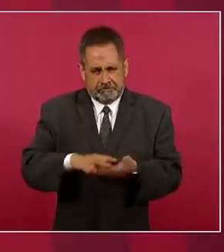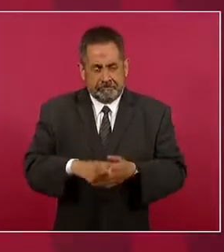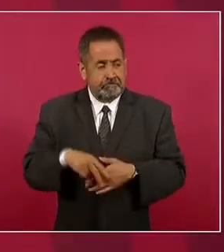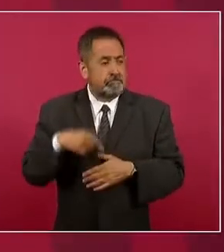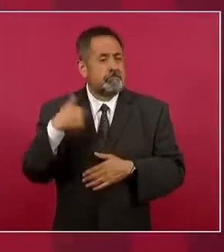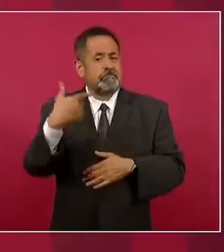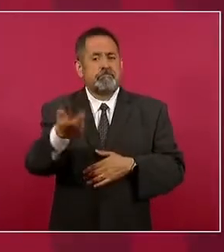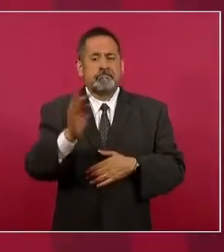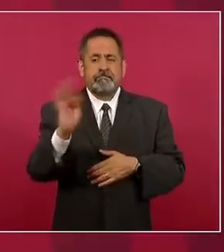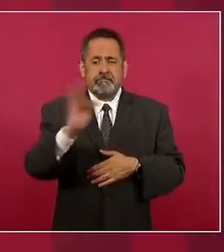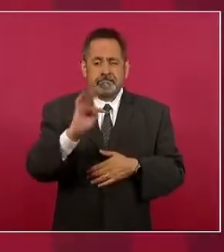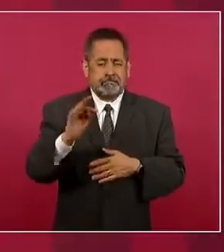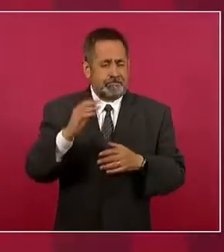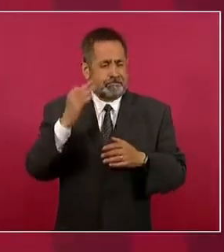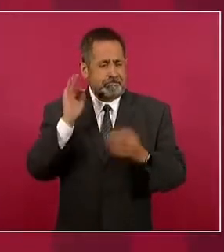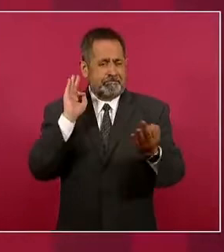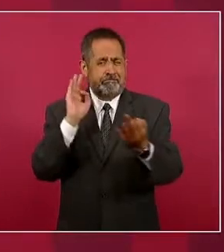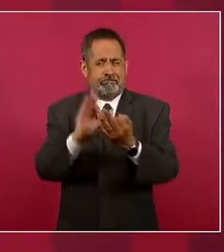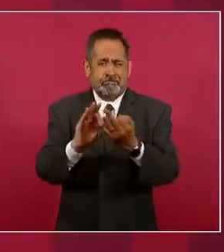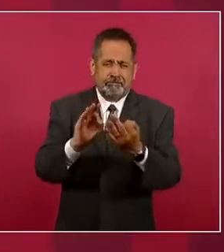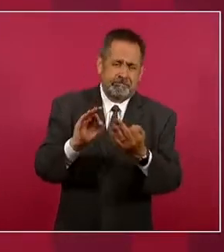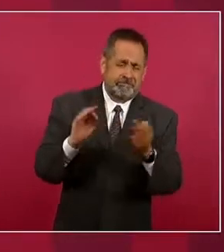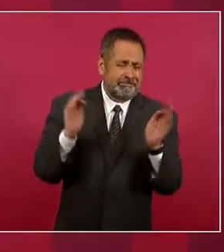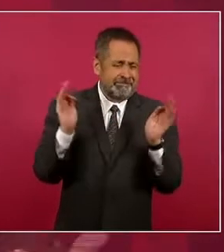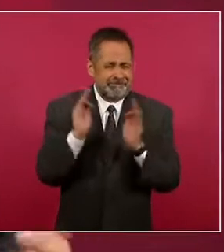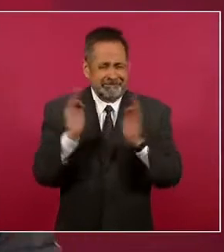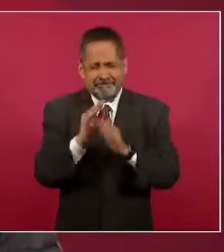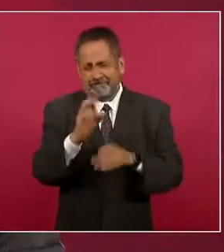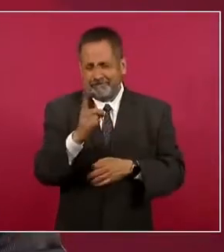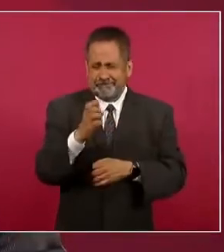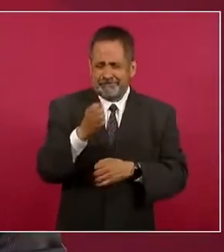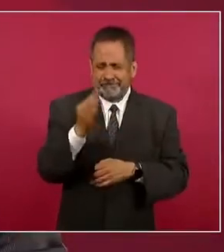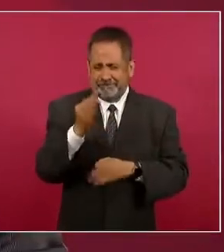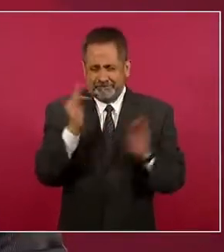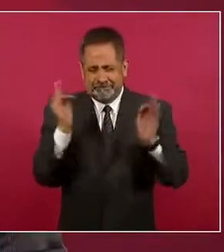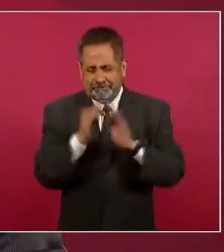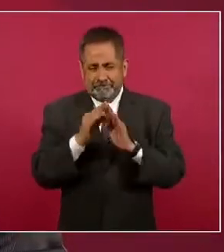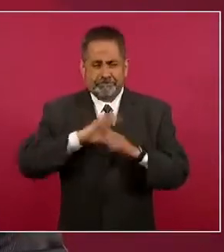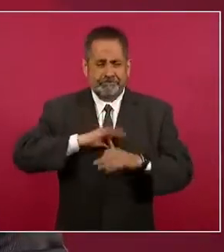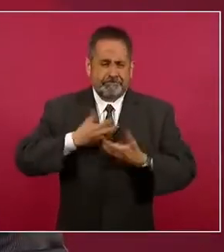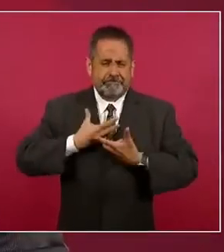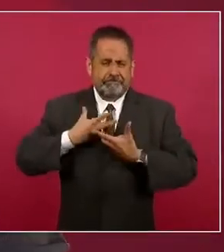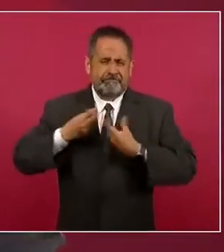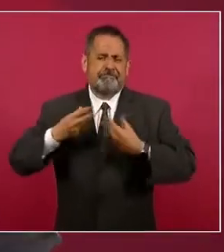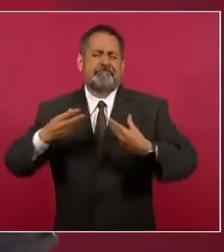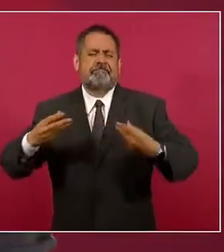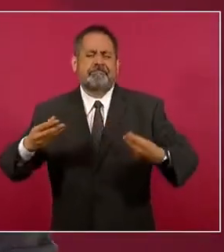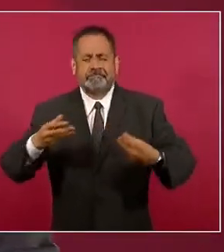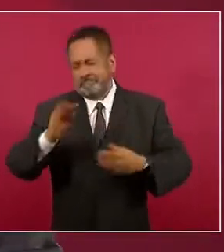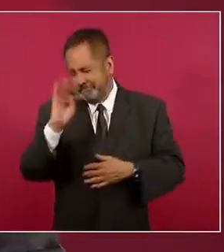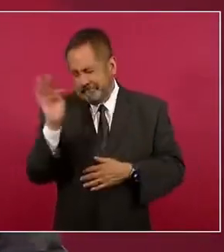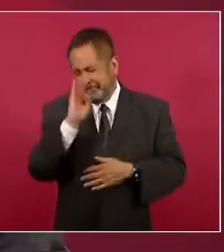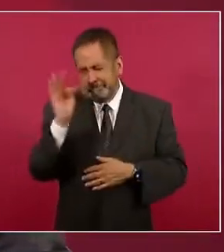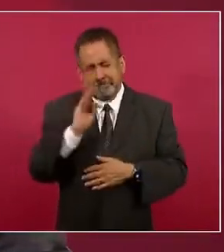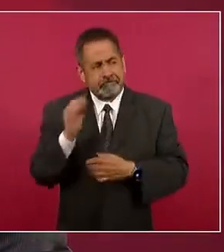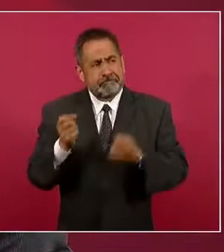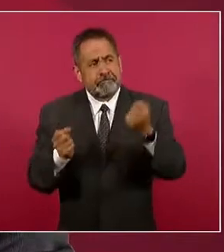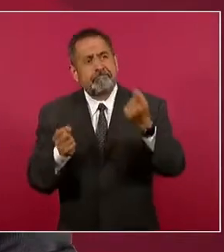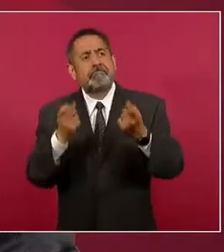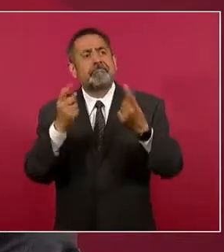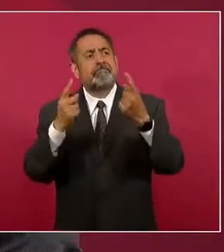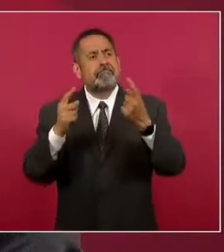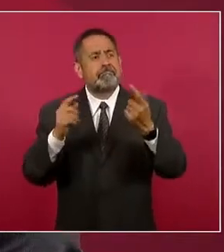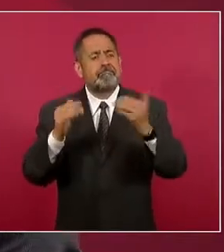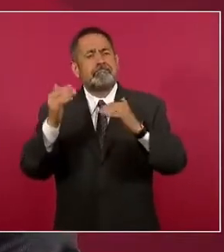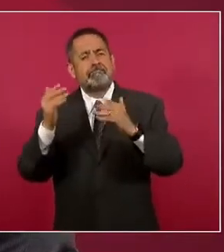invierno haya un repunte de contagios, con tanta protección por la vacuna, no será así para las